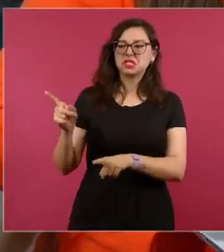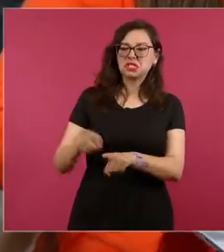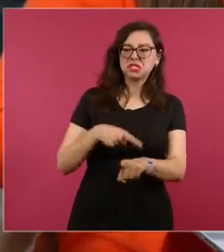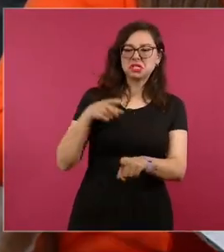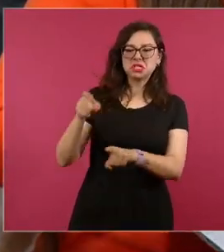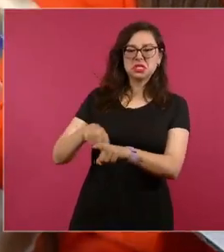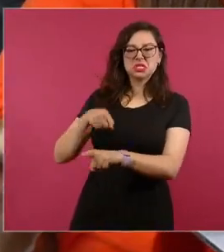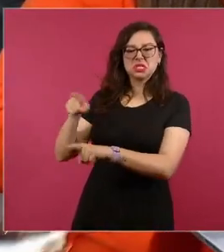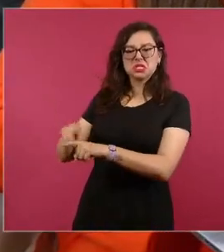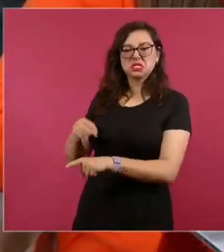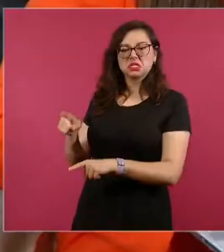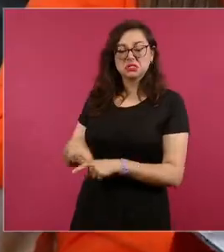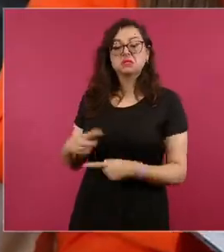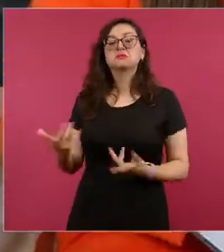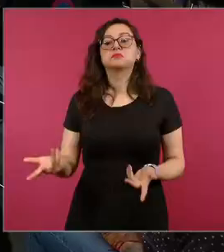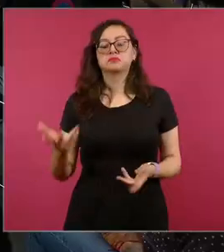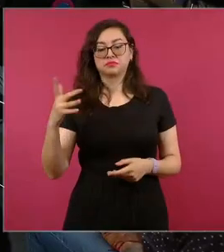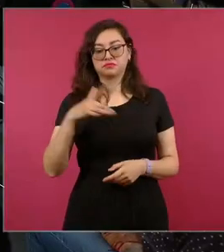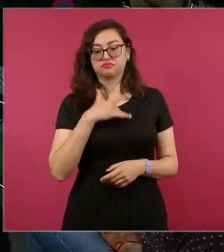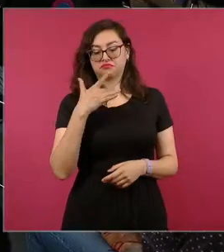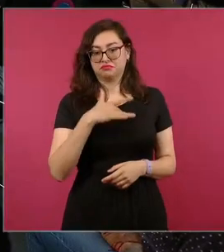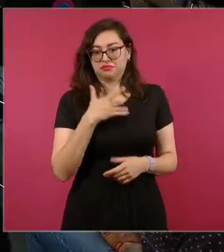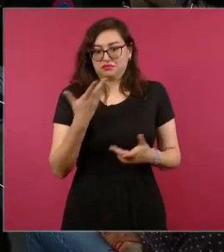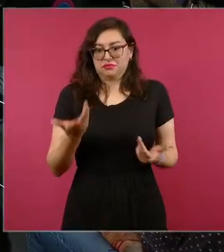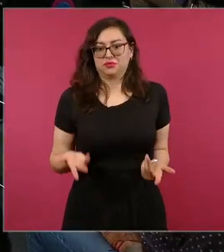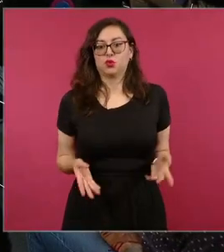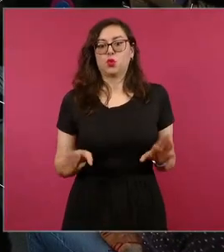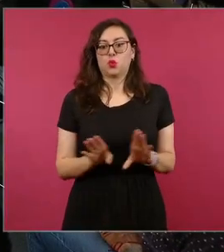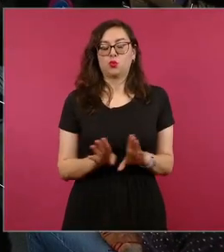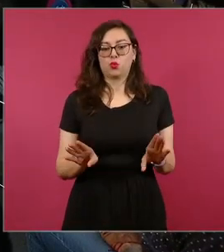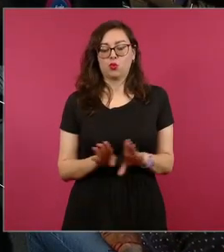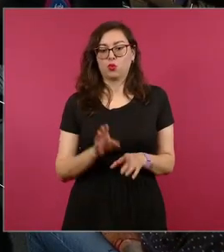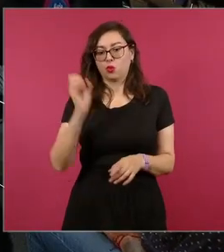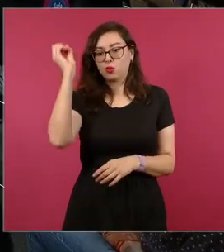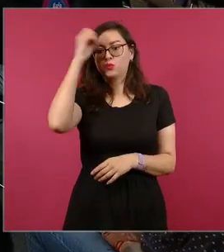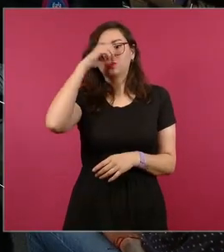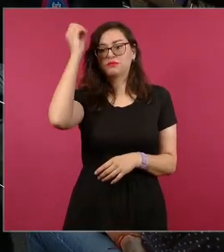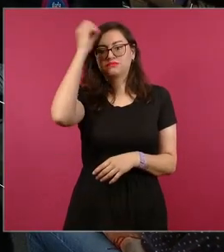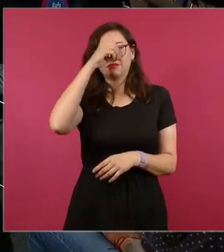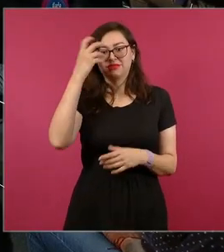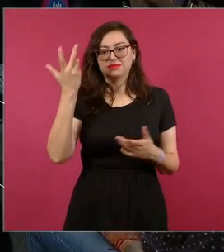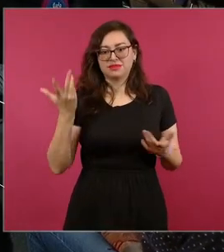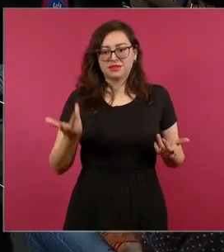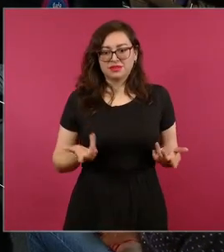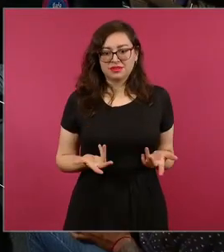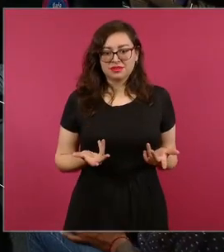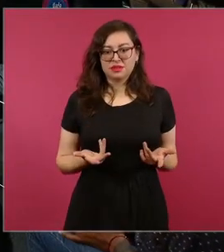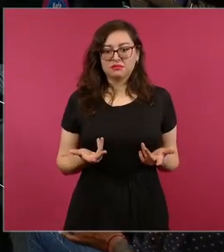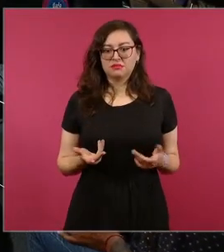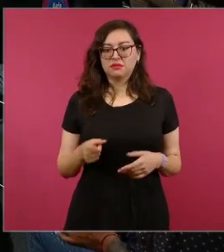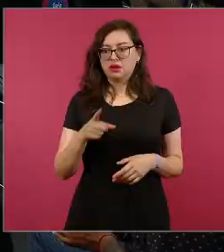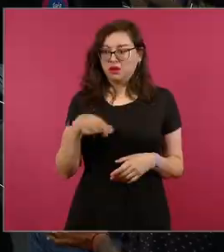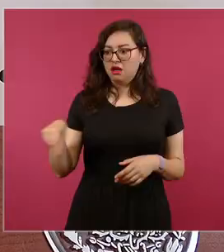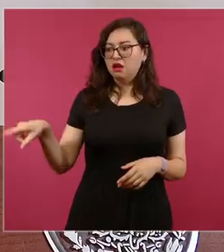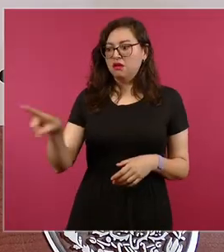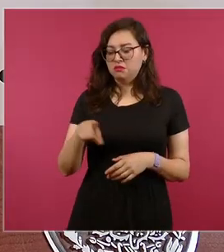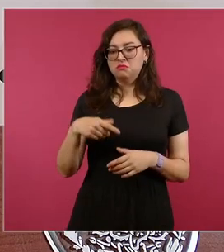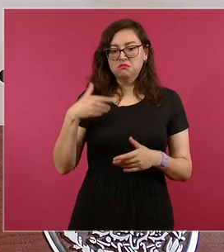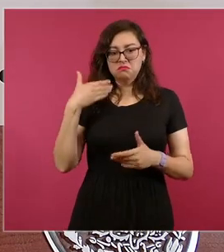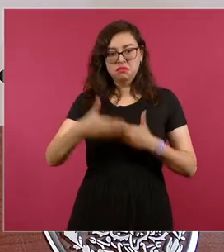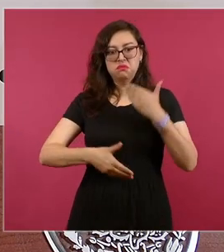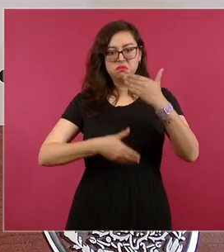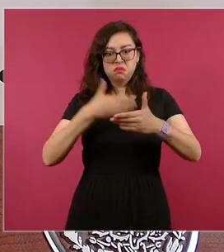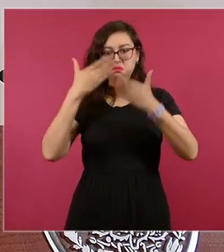estos altos líderes, ¿no?, latinoamericanos y que tienen esta corriente progresista. ¿Cuál es su